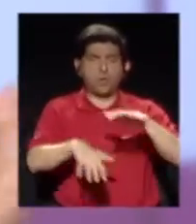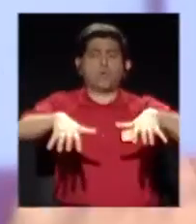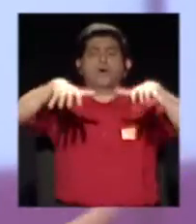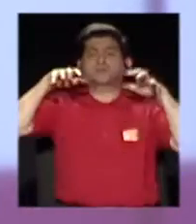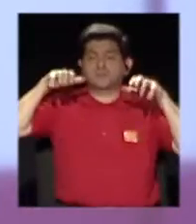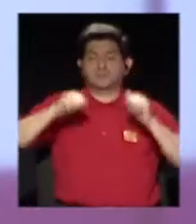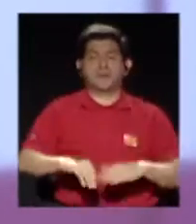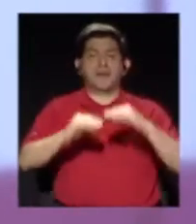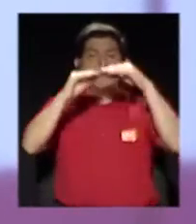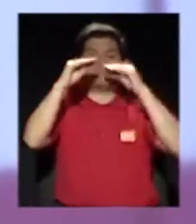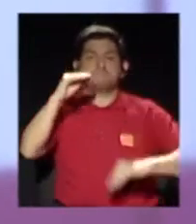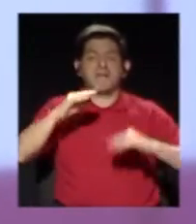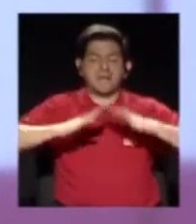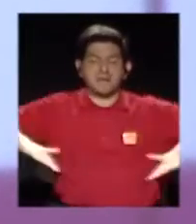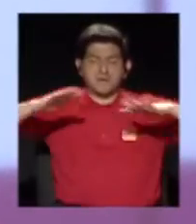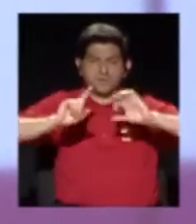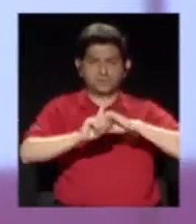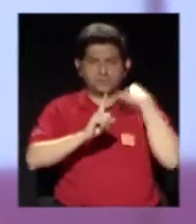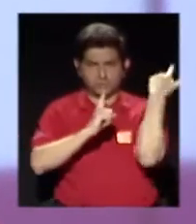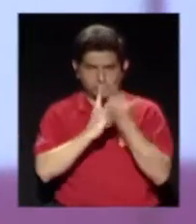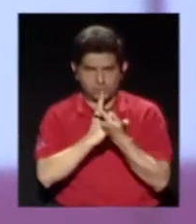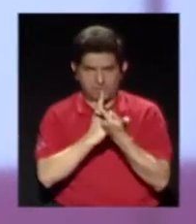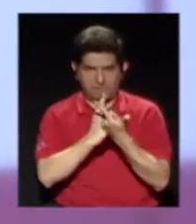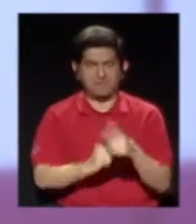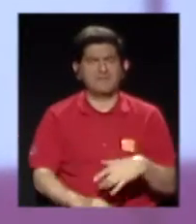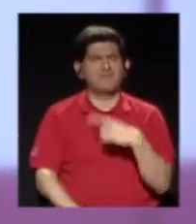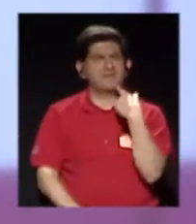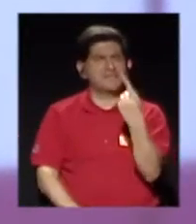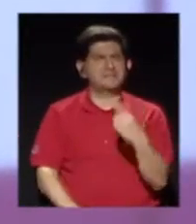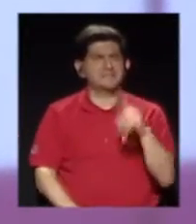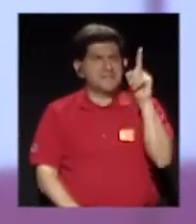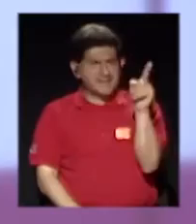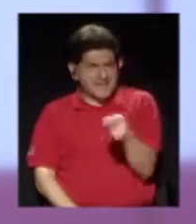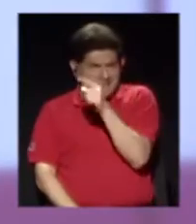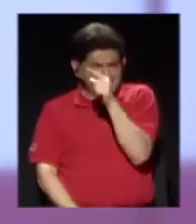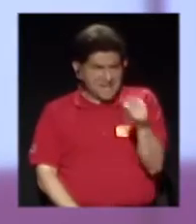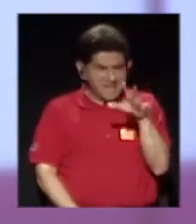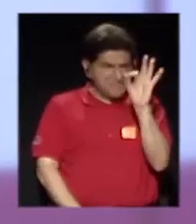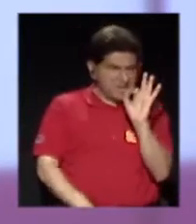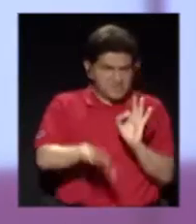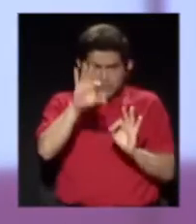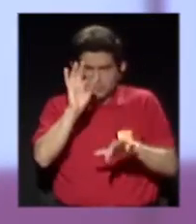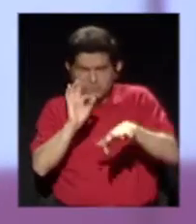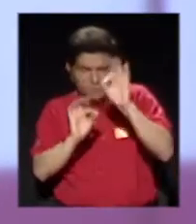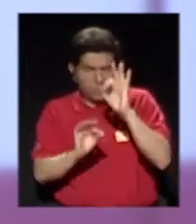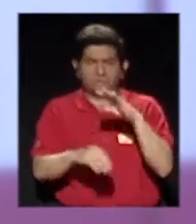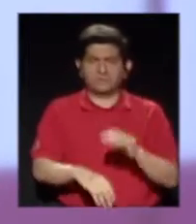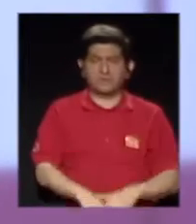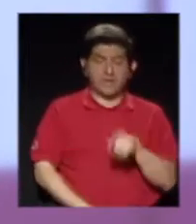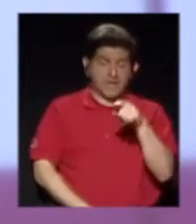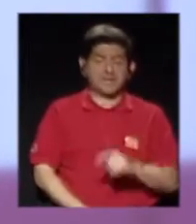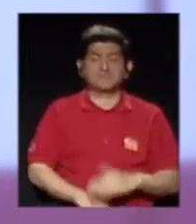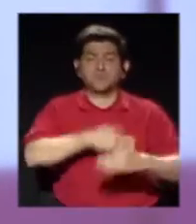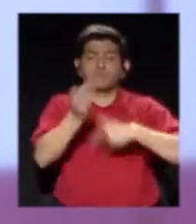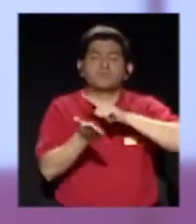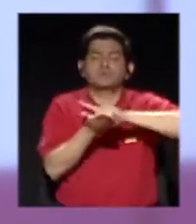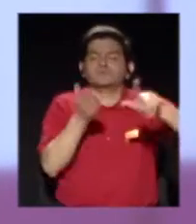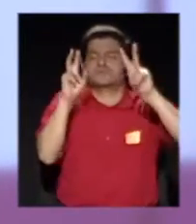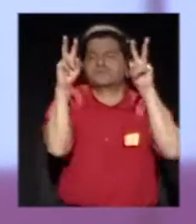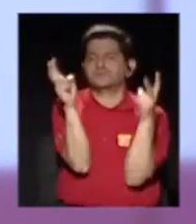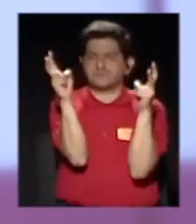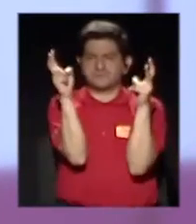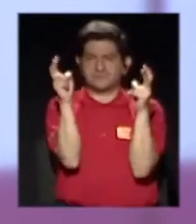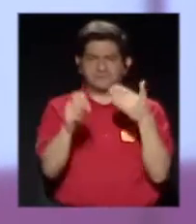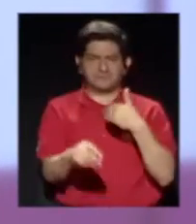menos en un espacio social por eso estamos hablando de una eliminación selectiva es una operación limpieza y qué